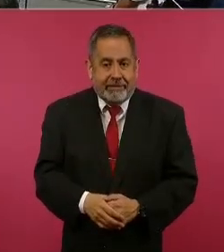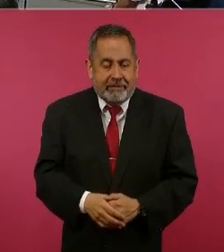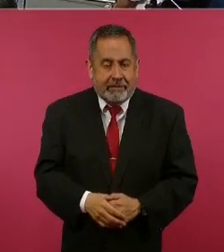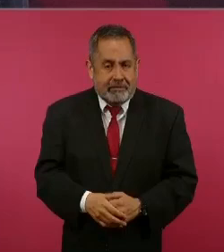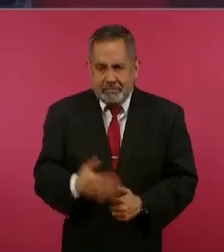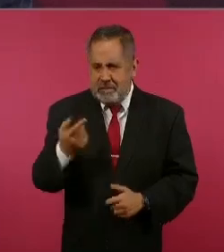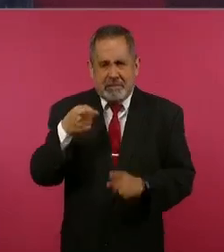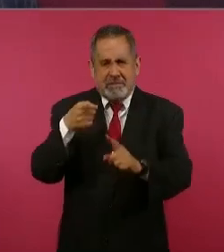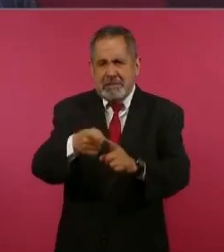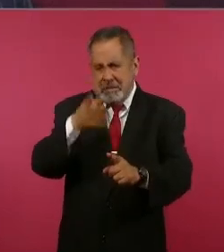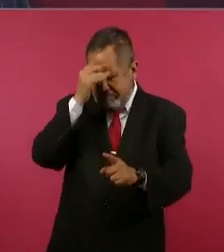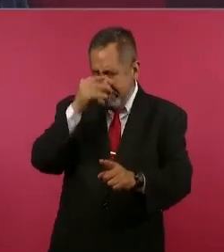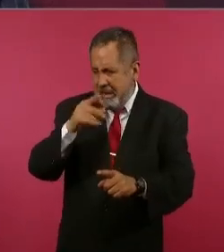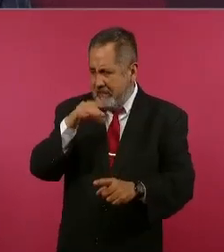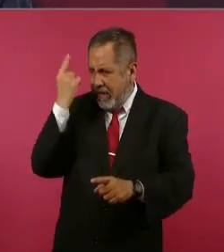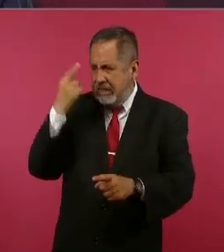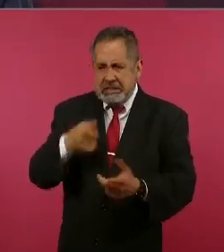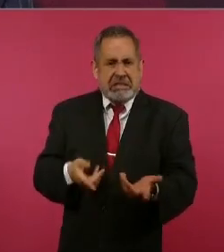Ahí está la lección.